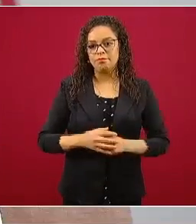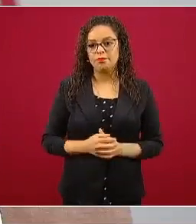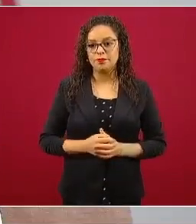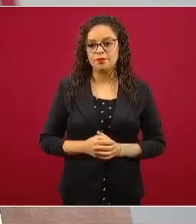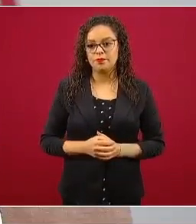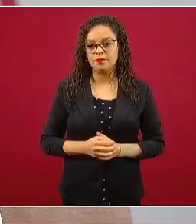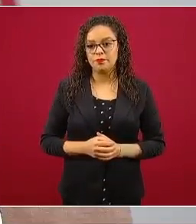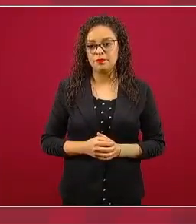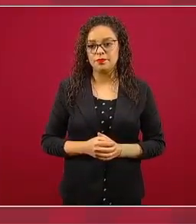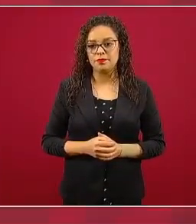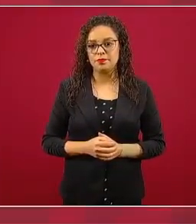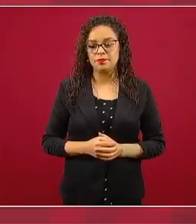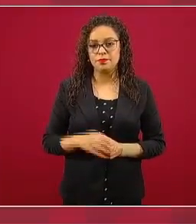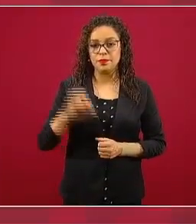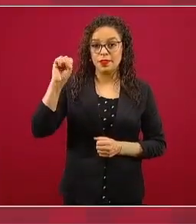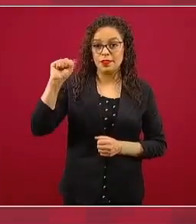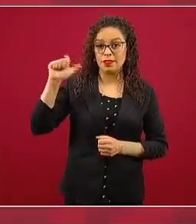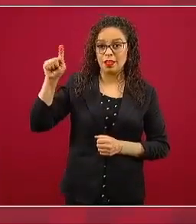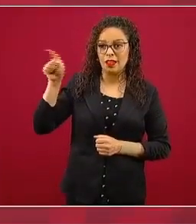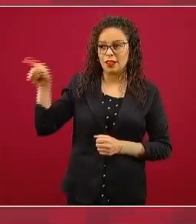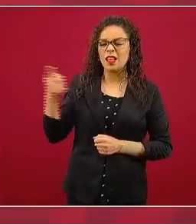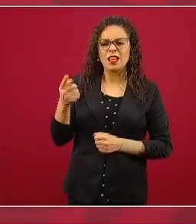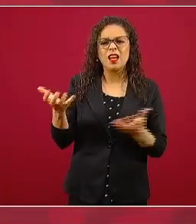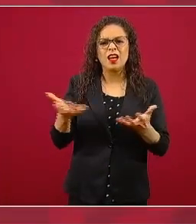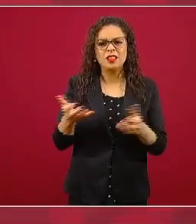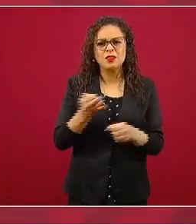Estamos limpiando en el SAT,